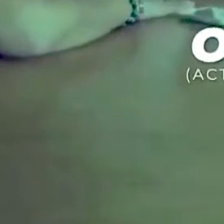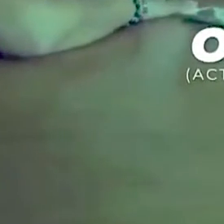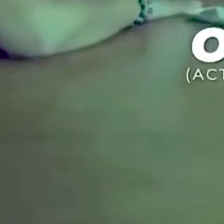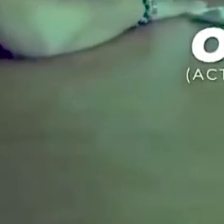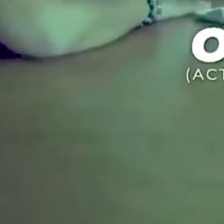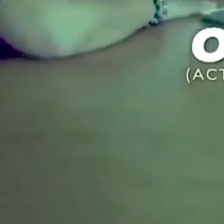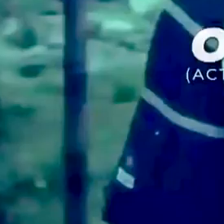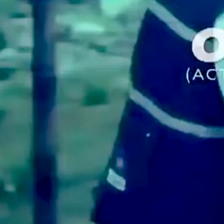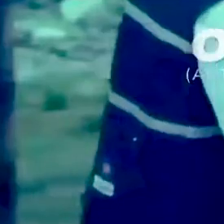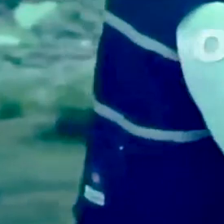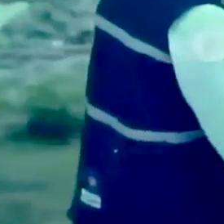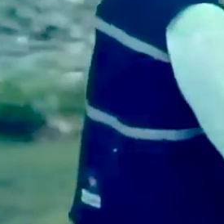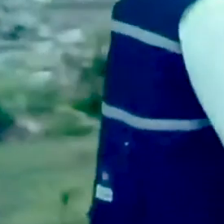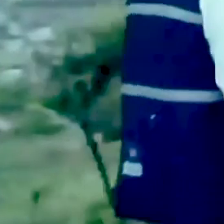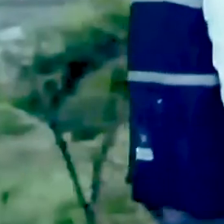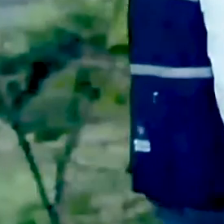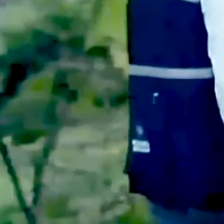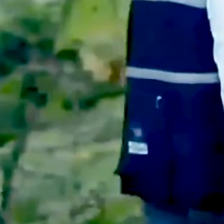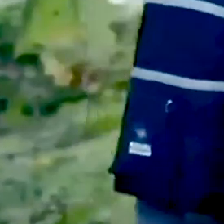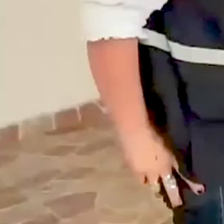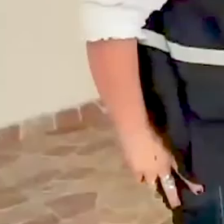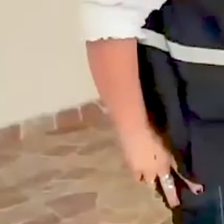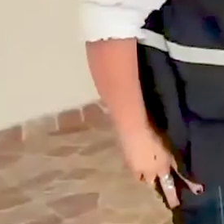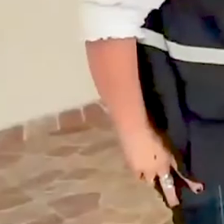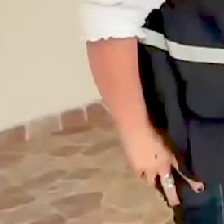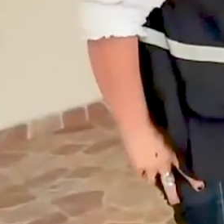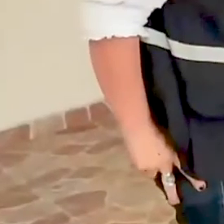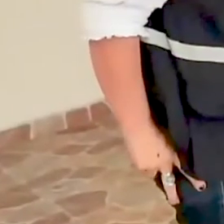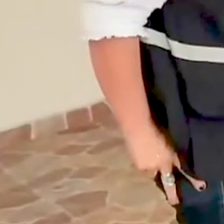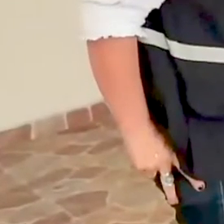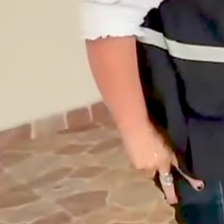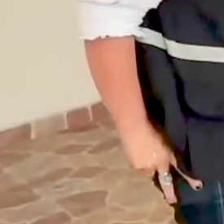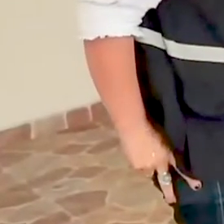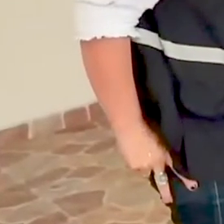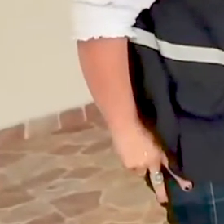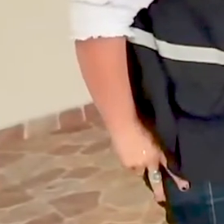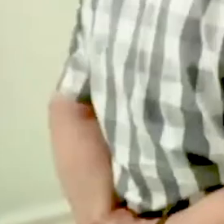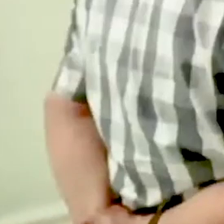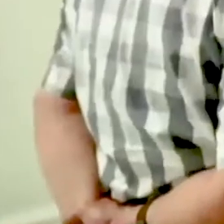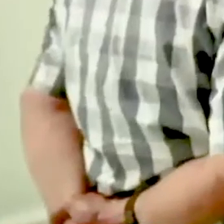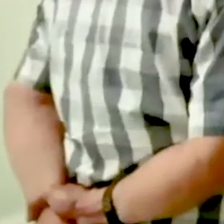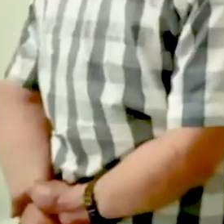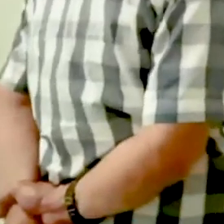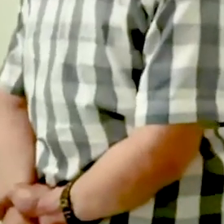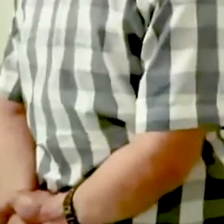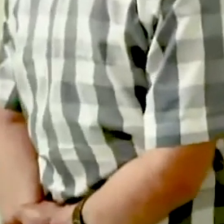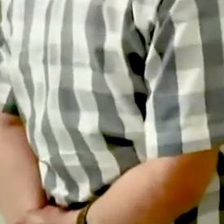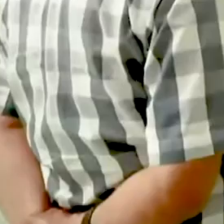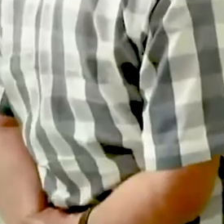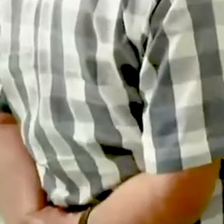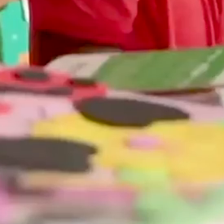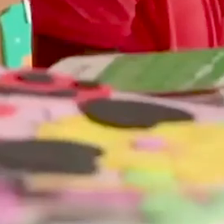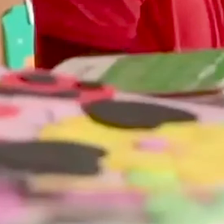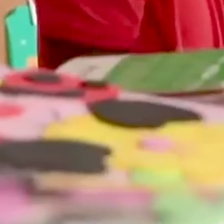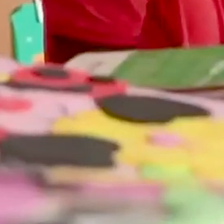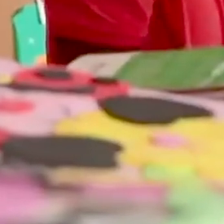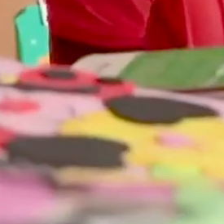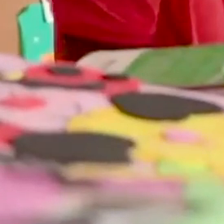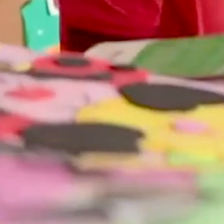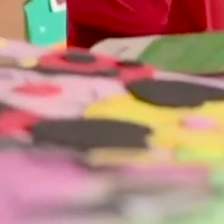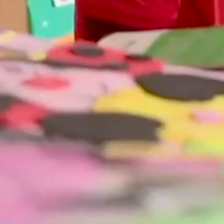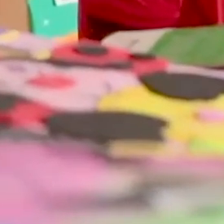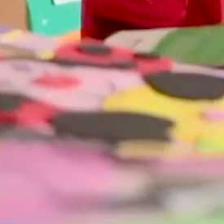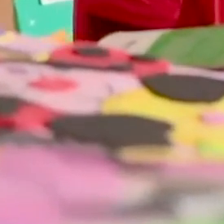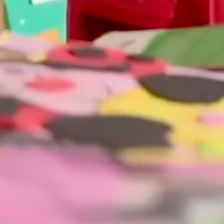para la Oposición. Como Ministerio Público consolidamos el canal de atención a las víctimas del conflicto armado y se atendieron cerca